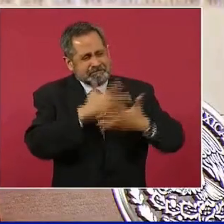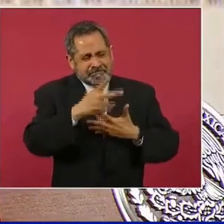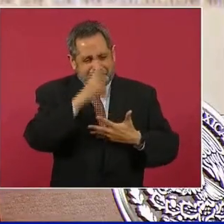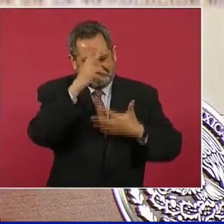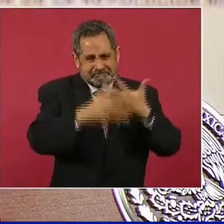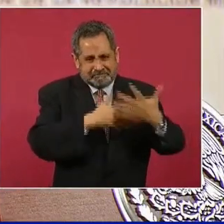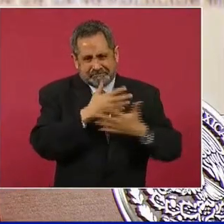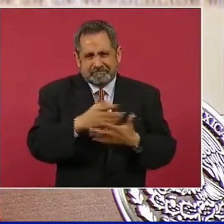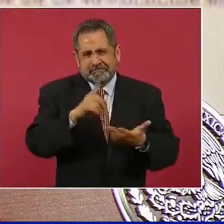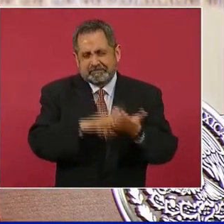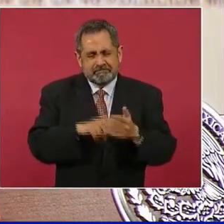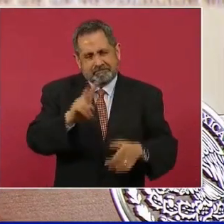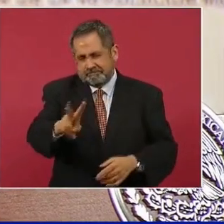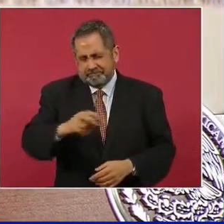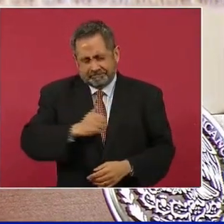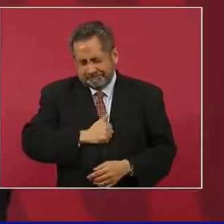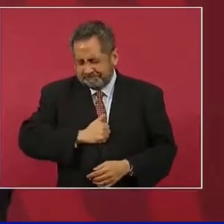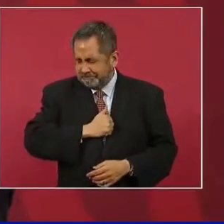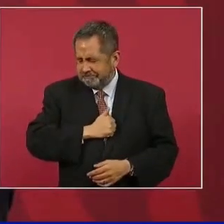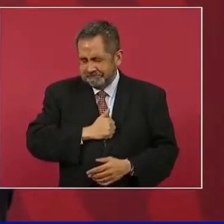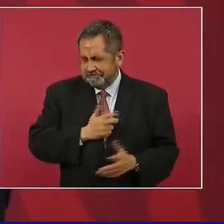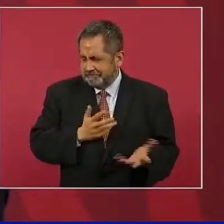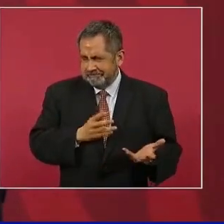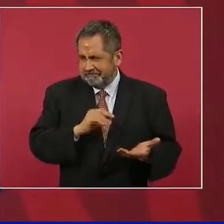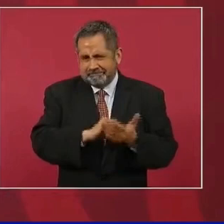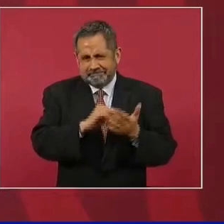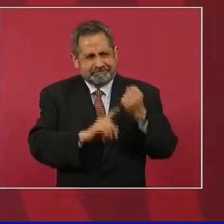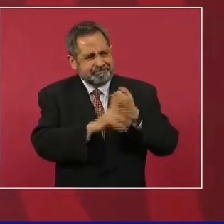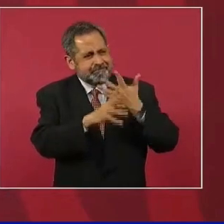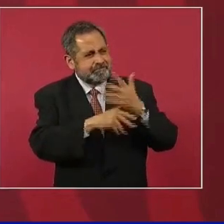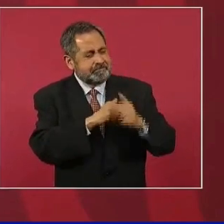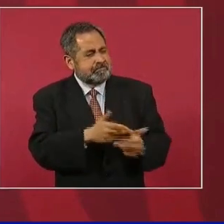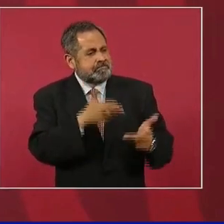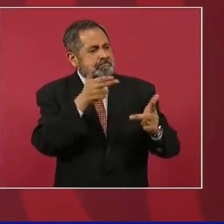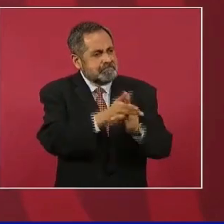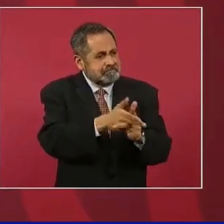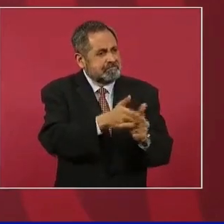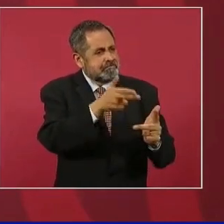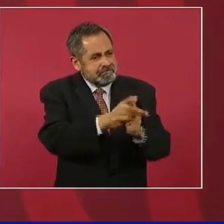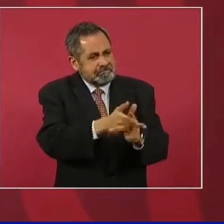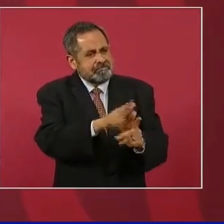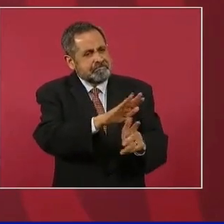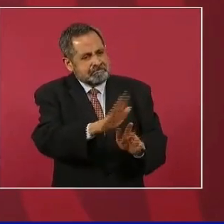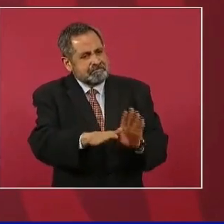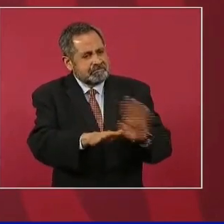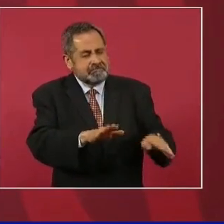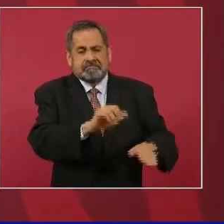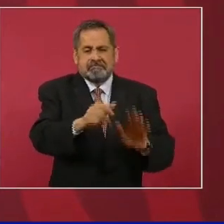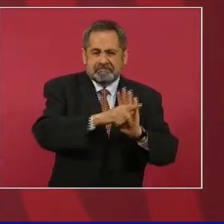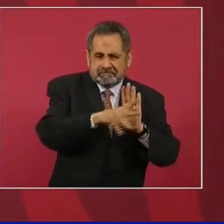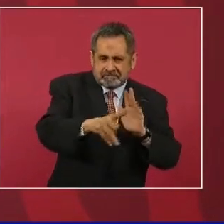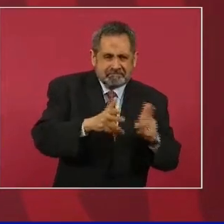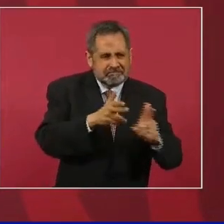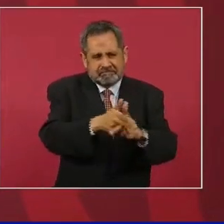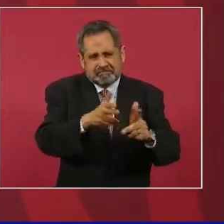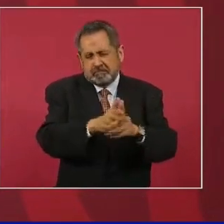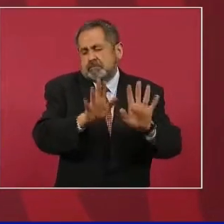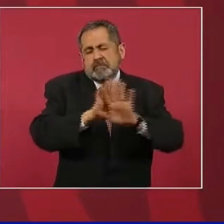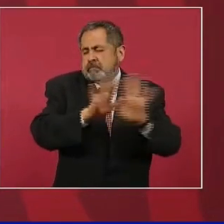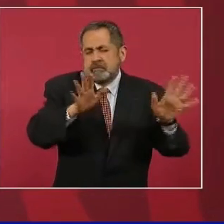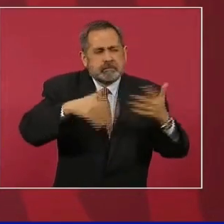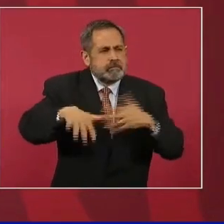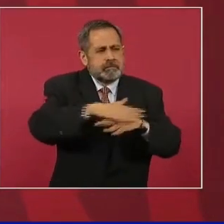esto tan lamentable de los asesinatos a periodistas y los asesinatos a